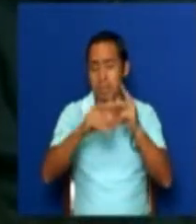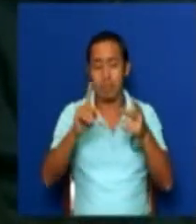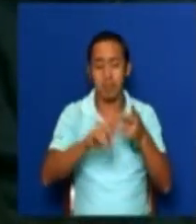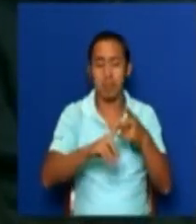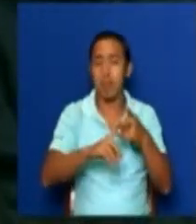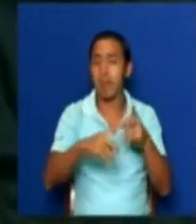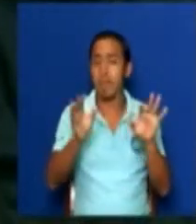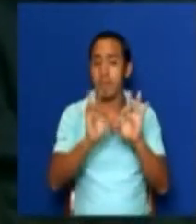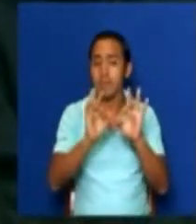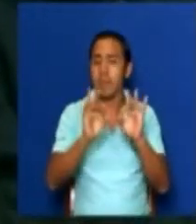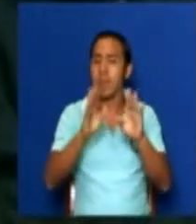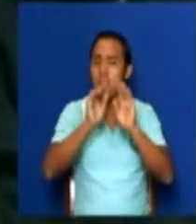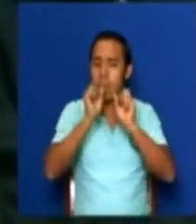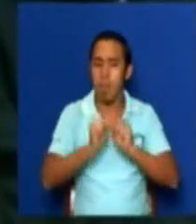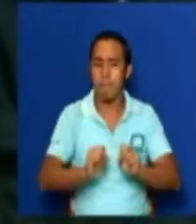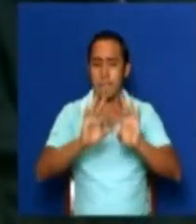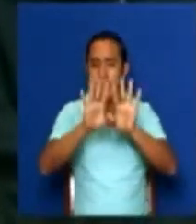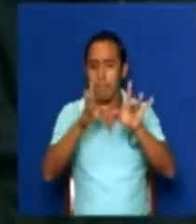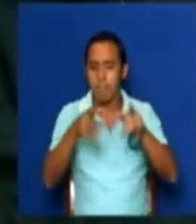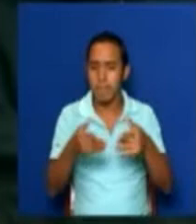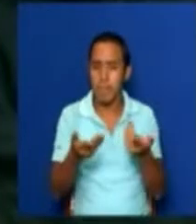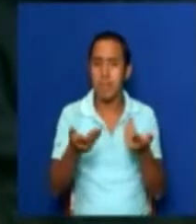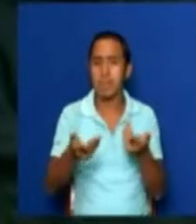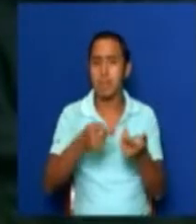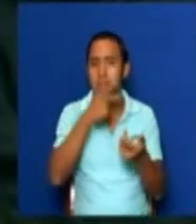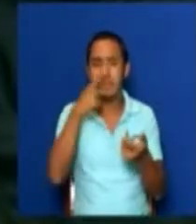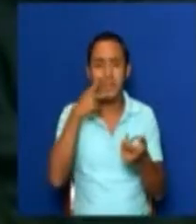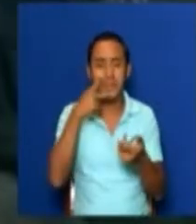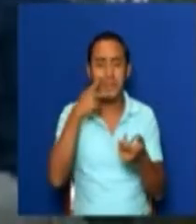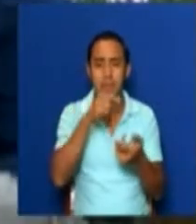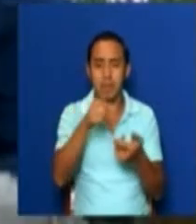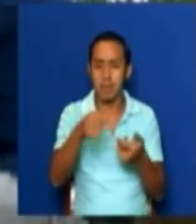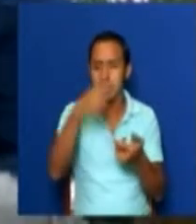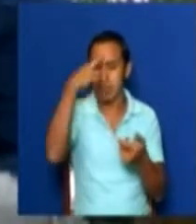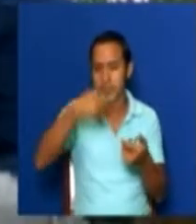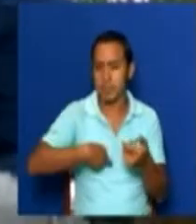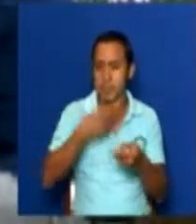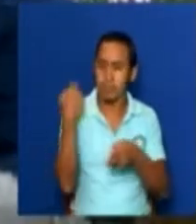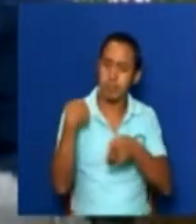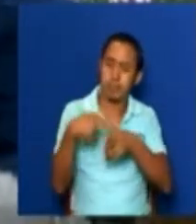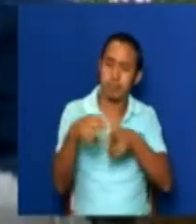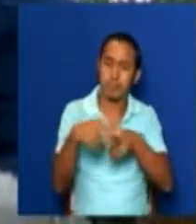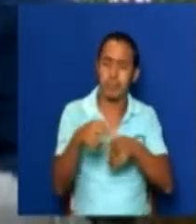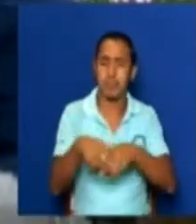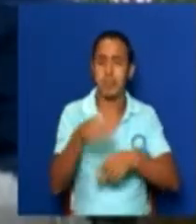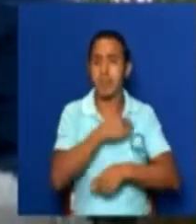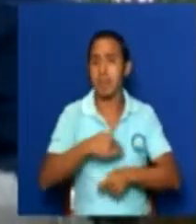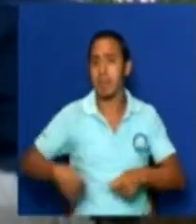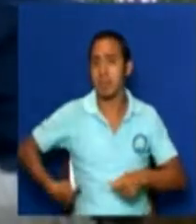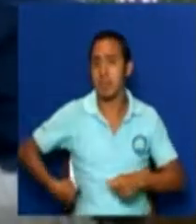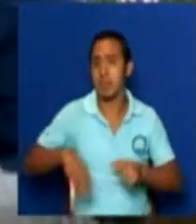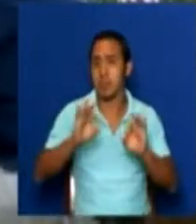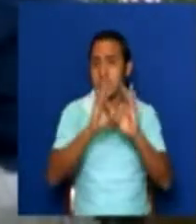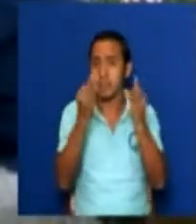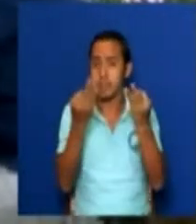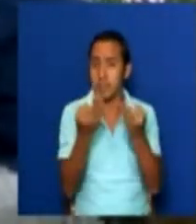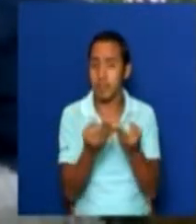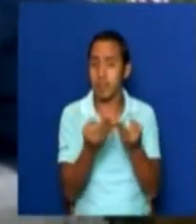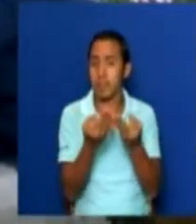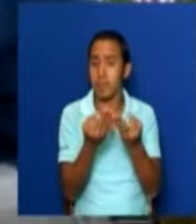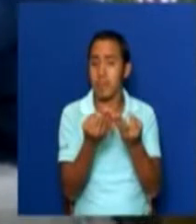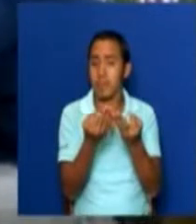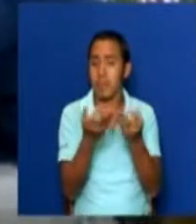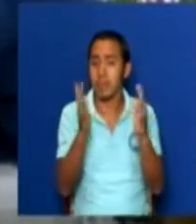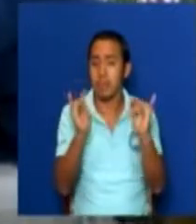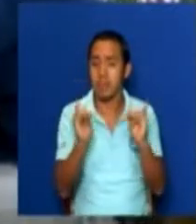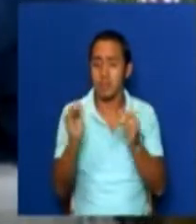y la responsabilidad de los alimentos. Ayer investigaba y el Ministerio de la Familia